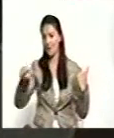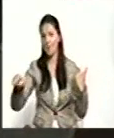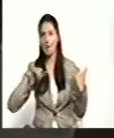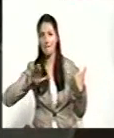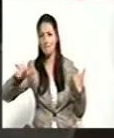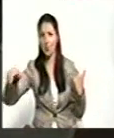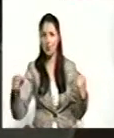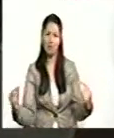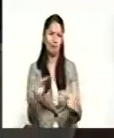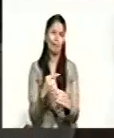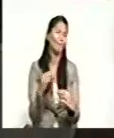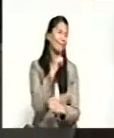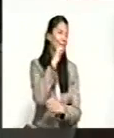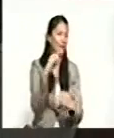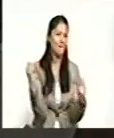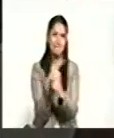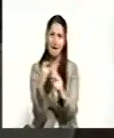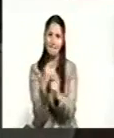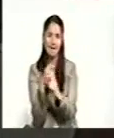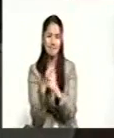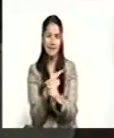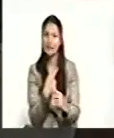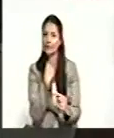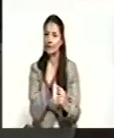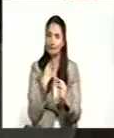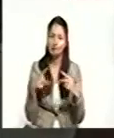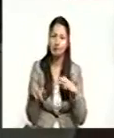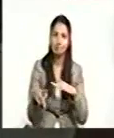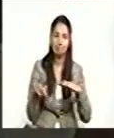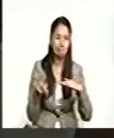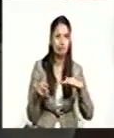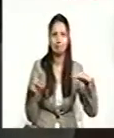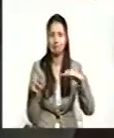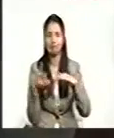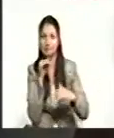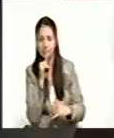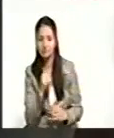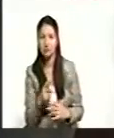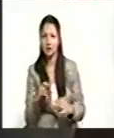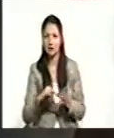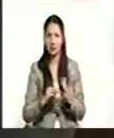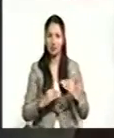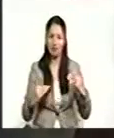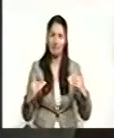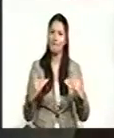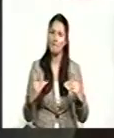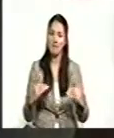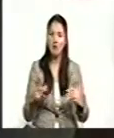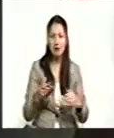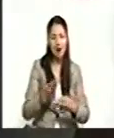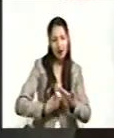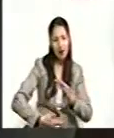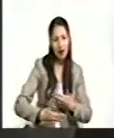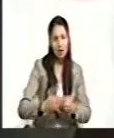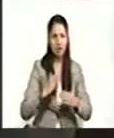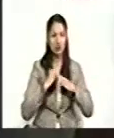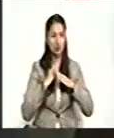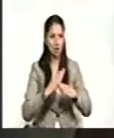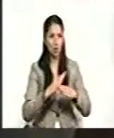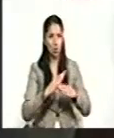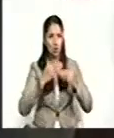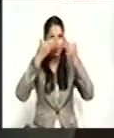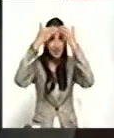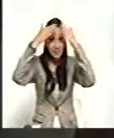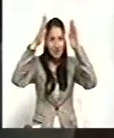acciones violentas la seguridad democrática permitió una gran recuperación en